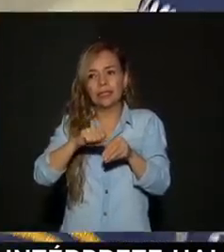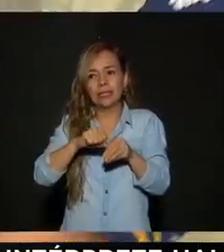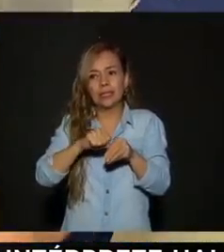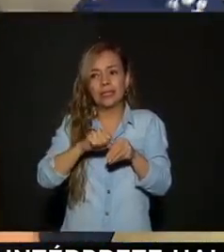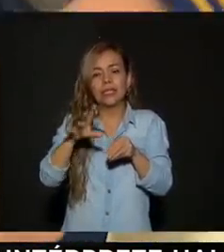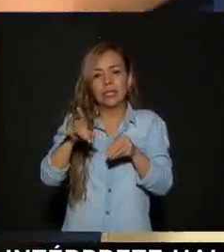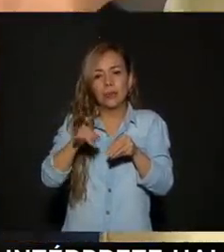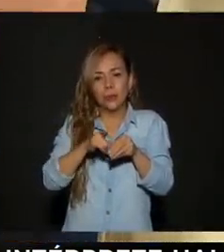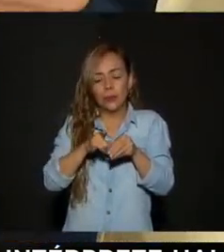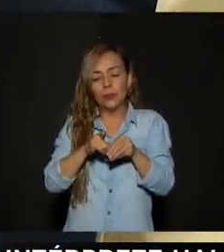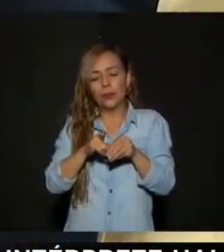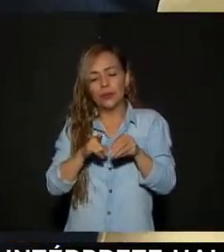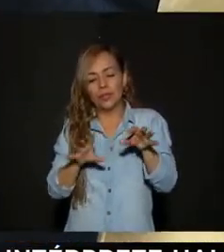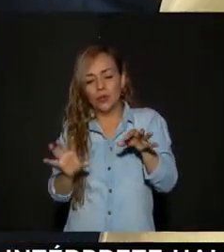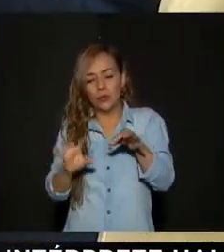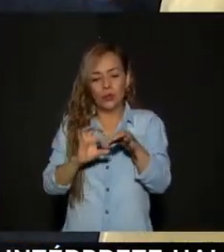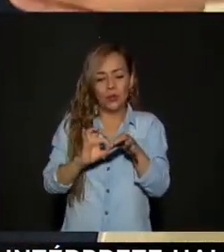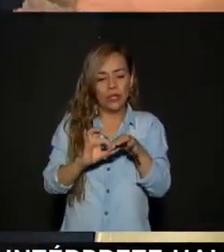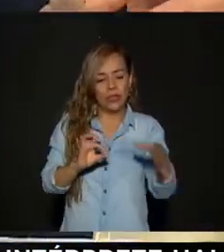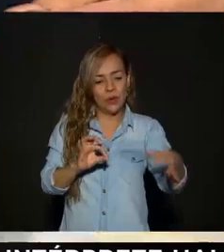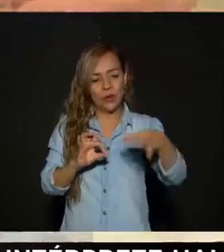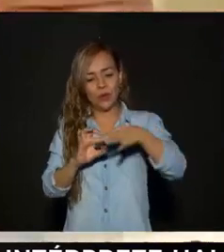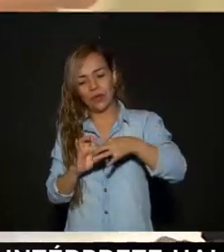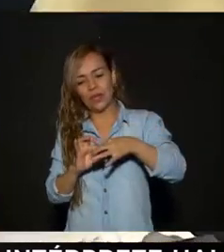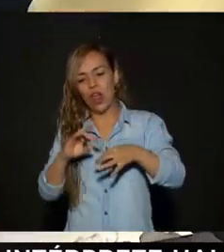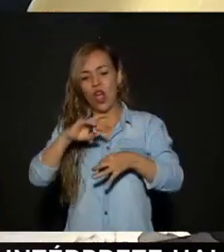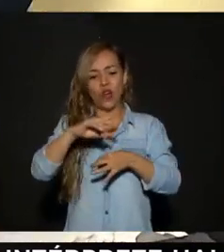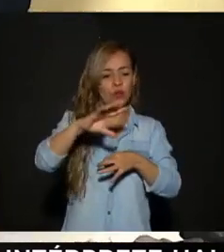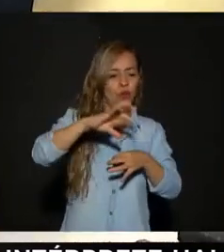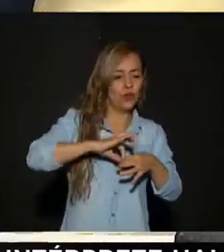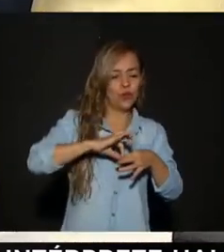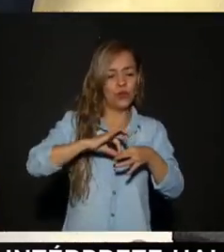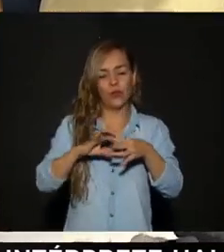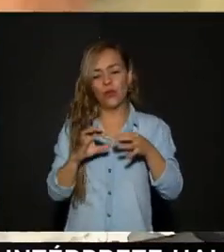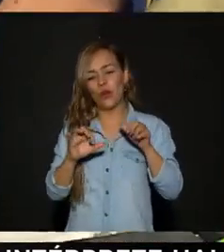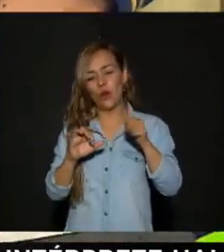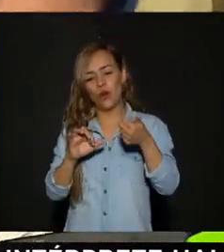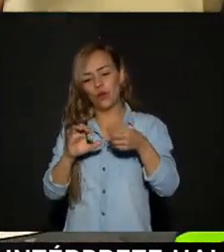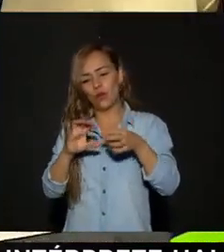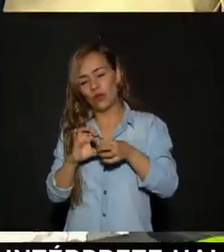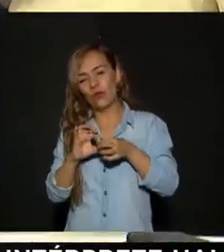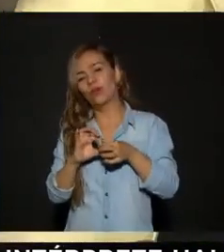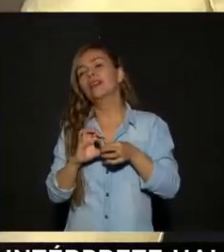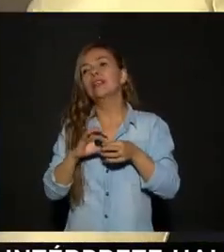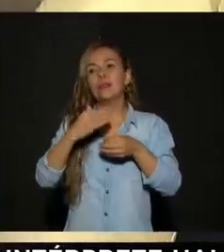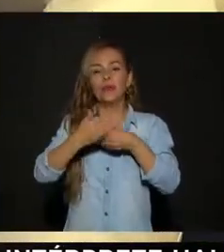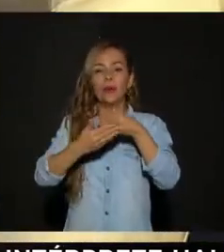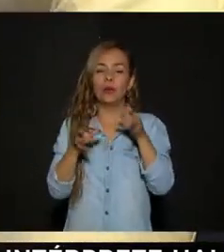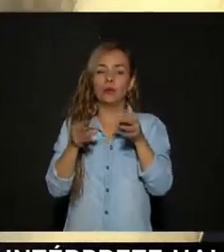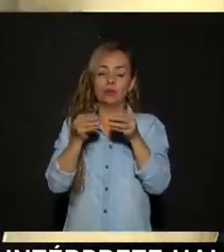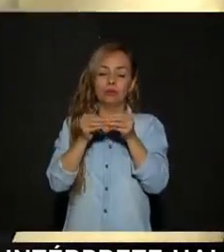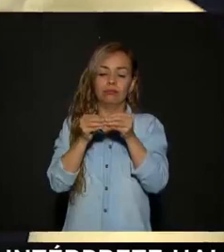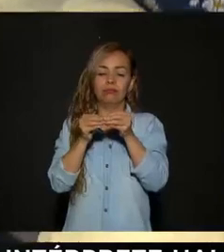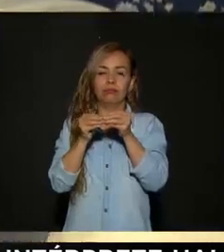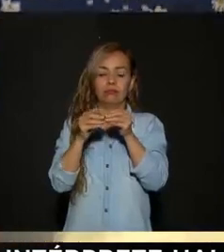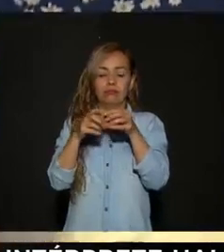este empezó a unirse con este, y este empezó a unirse con este. Y así cada vez que esta bolita que se hacía